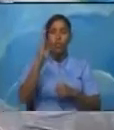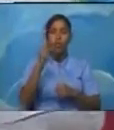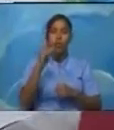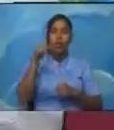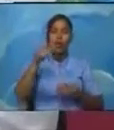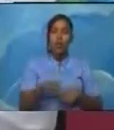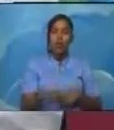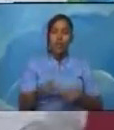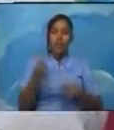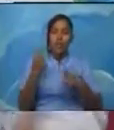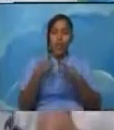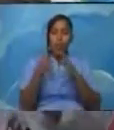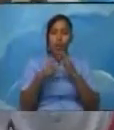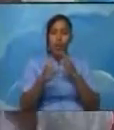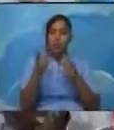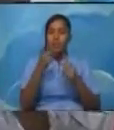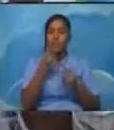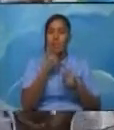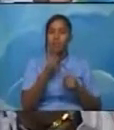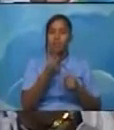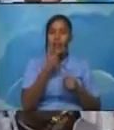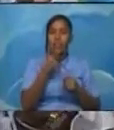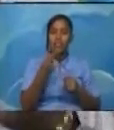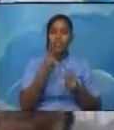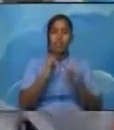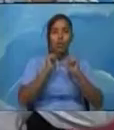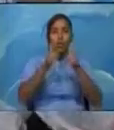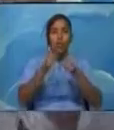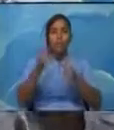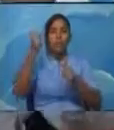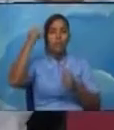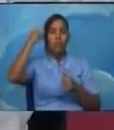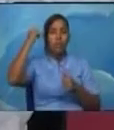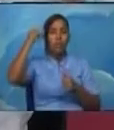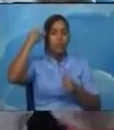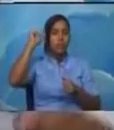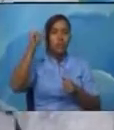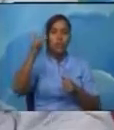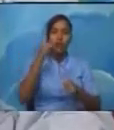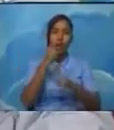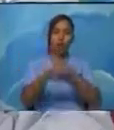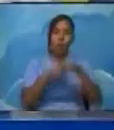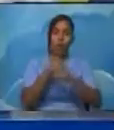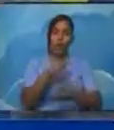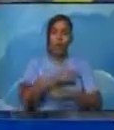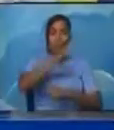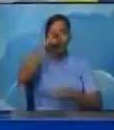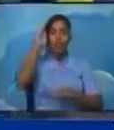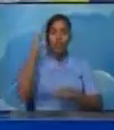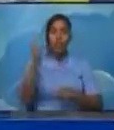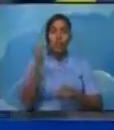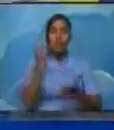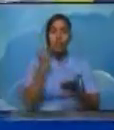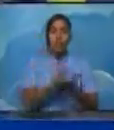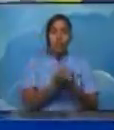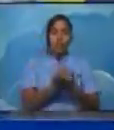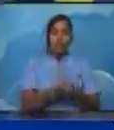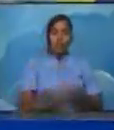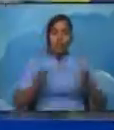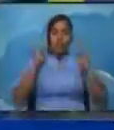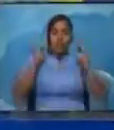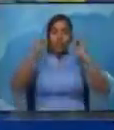fácil, pero hay que recordar cómo comenzó la obra del Señor. Que Dios me les bendiga y que Dios me les guarde.